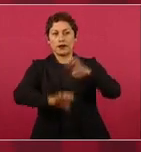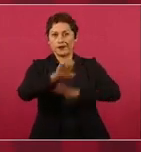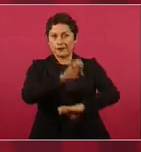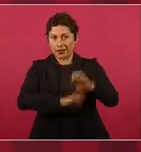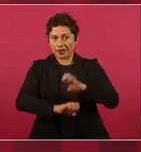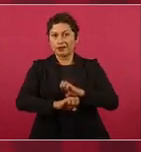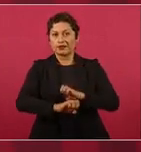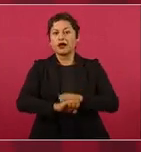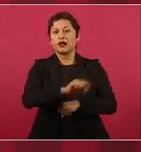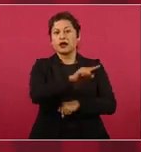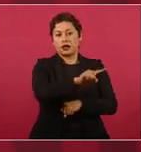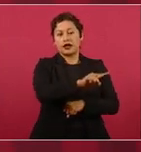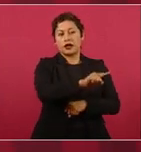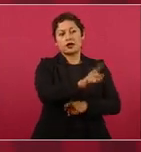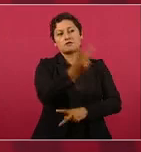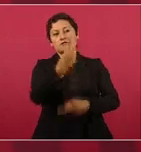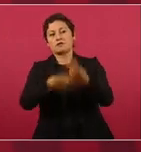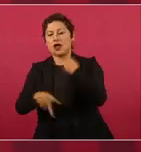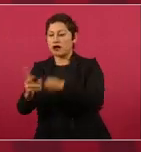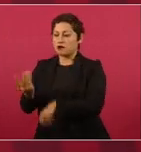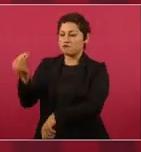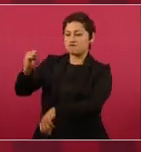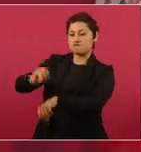que va a instalar esta planta.